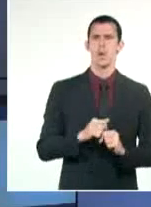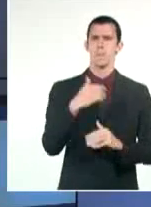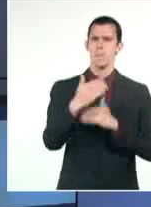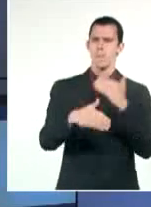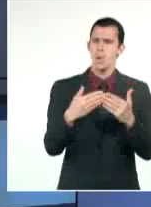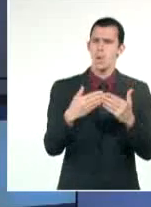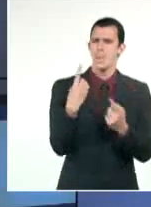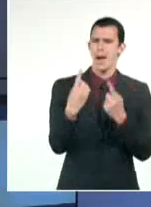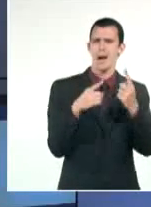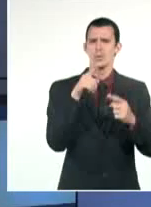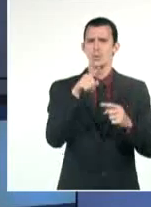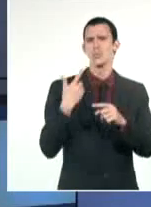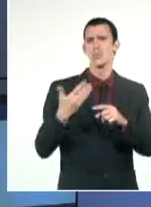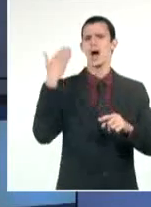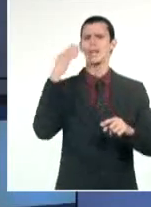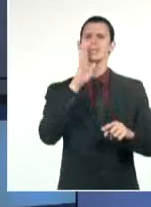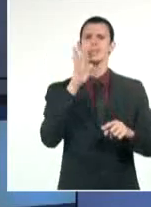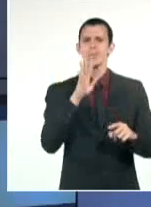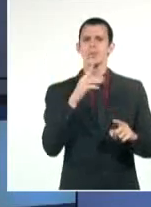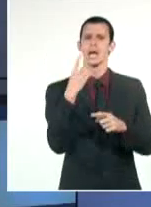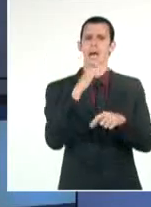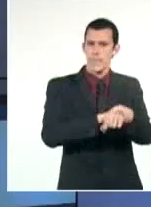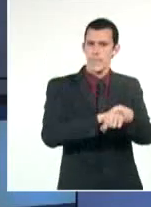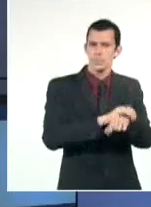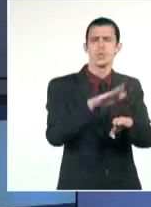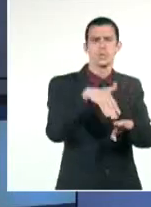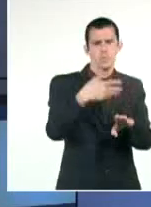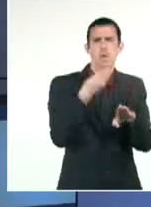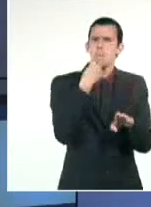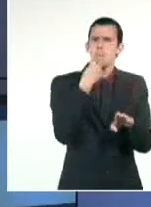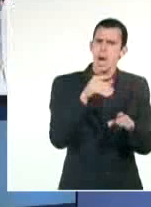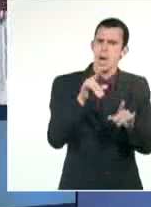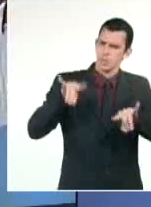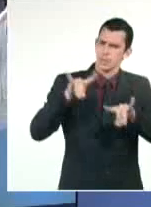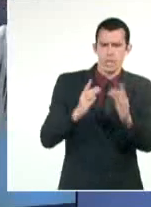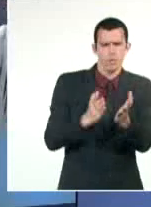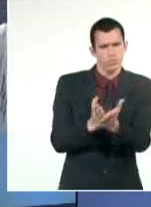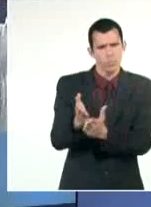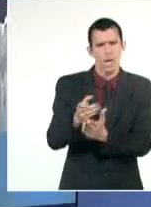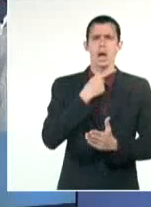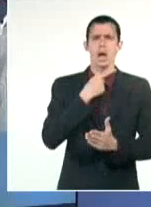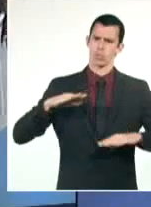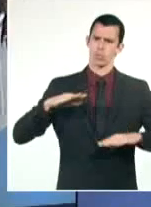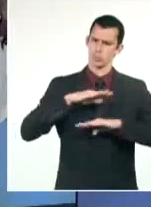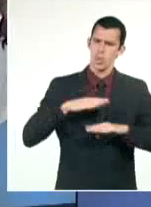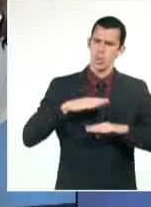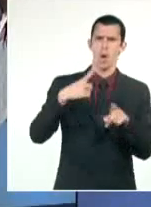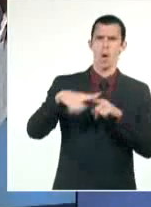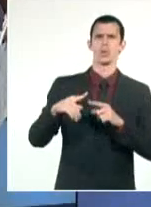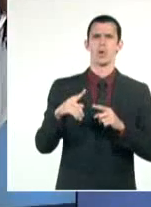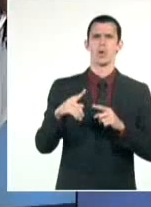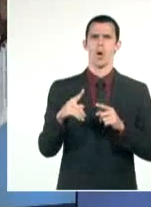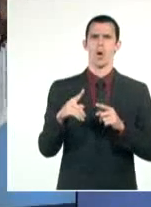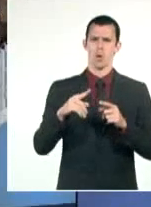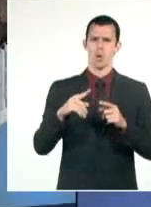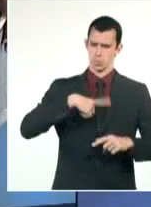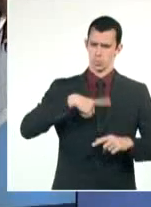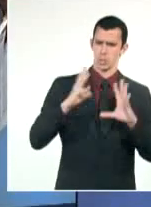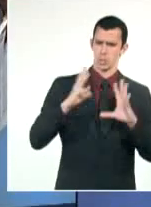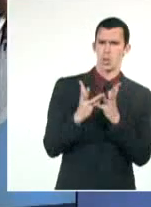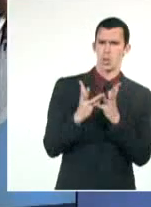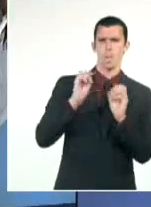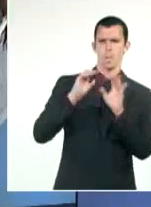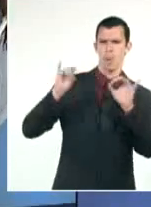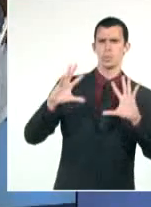su reinserción en la sociedad. El programa incluye las licenciaturas en Cultura Física y Gestión Cultural impartidas por docentes